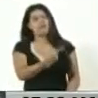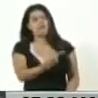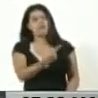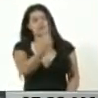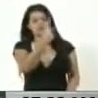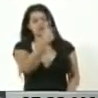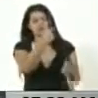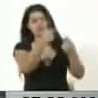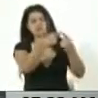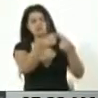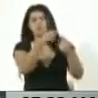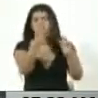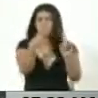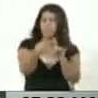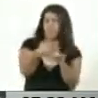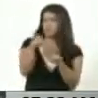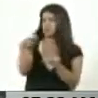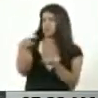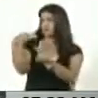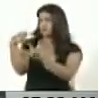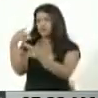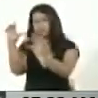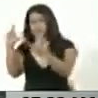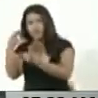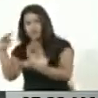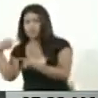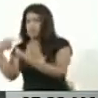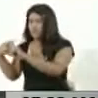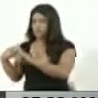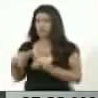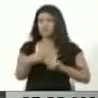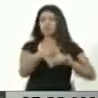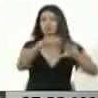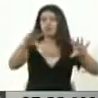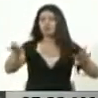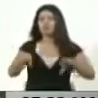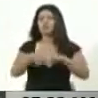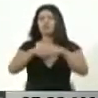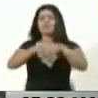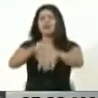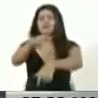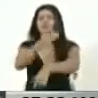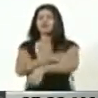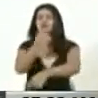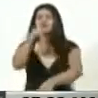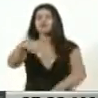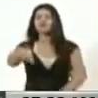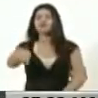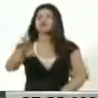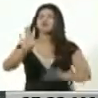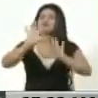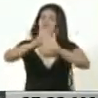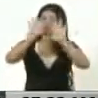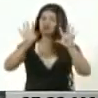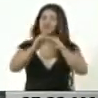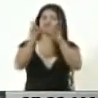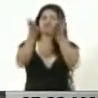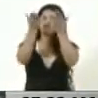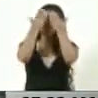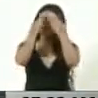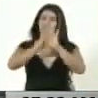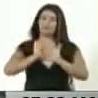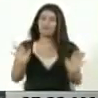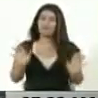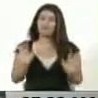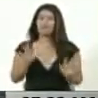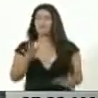la oposición. Es decir, ellos hacen siempre, esos estrategas que tienen una fórmula para todos los países y que con Venezuela se